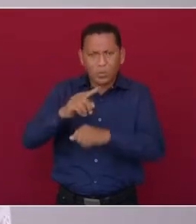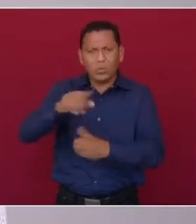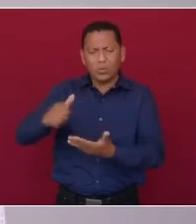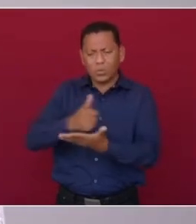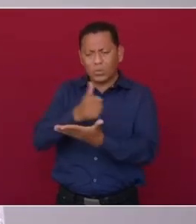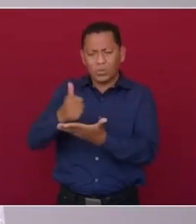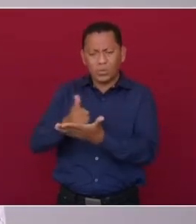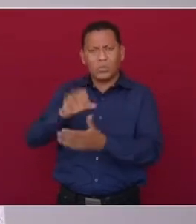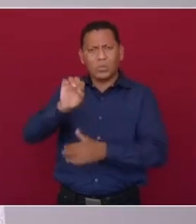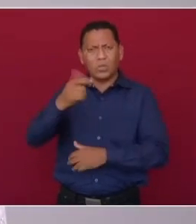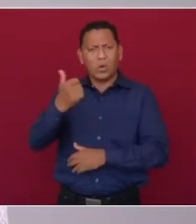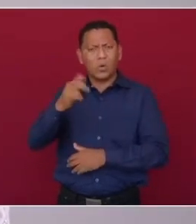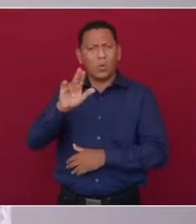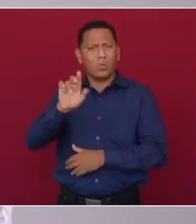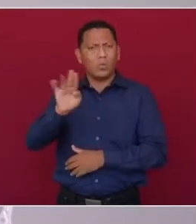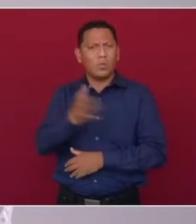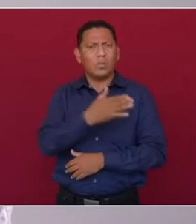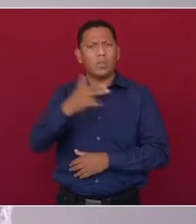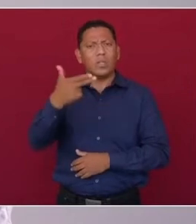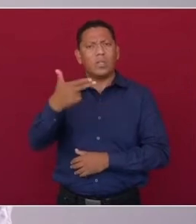Ciudad Sagún, Hidalgo.